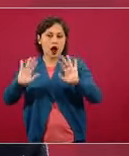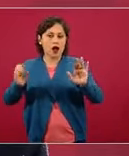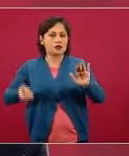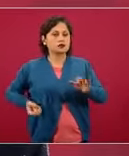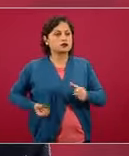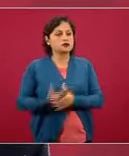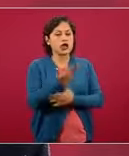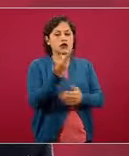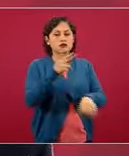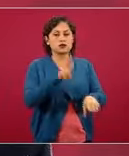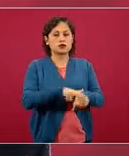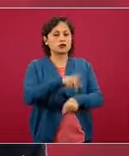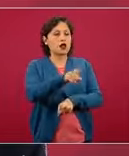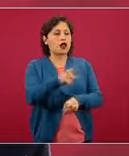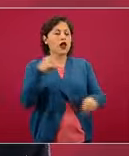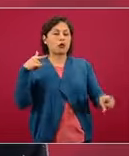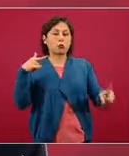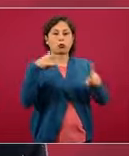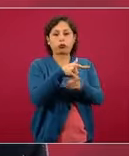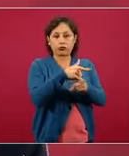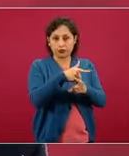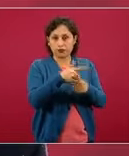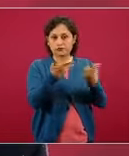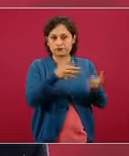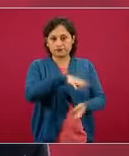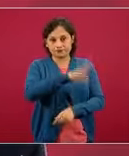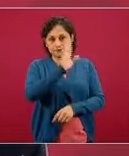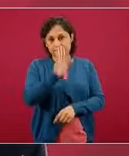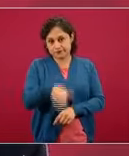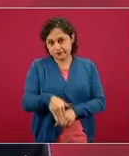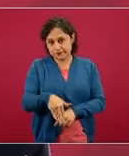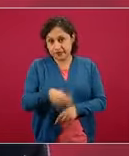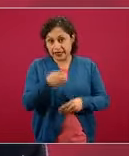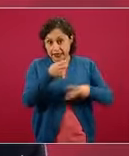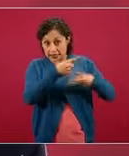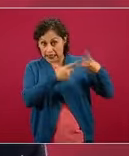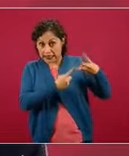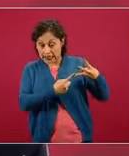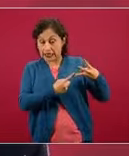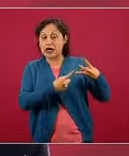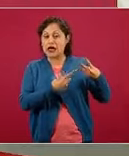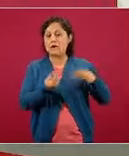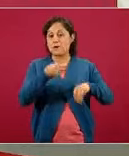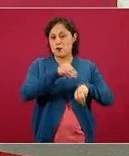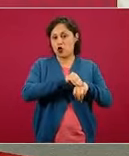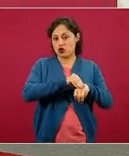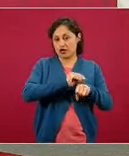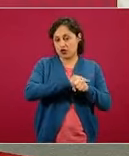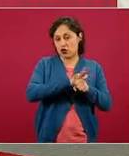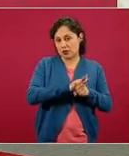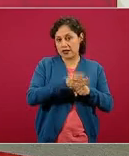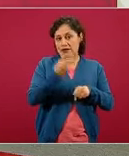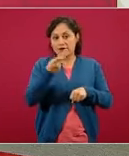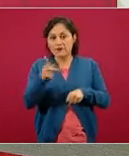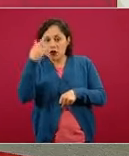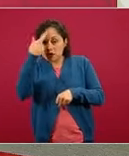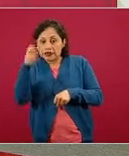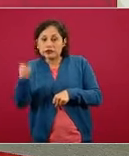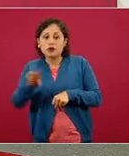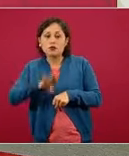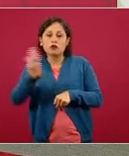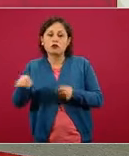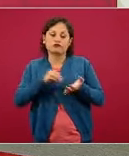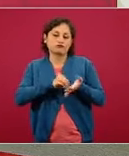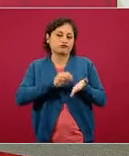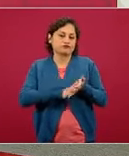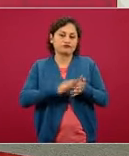fallece. Si la persona fallece por un accidente de tránsito, no es atribuible al COVID porque no hubo oportunidad de saber